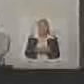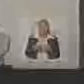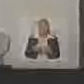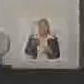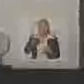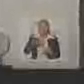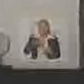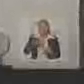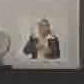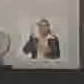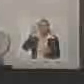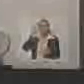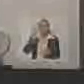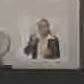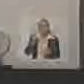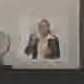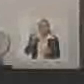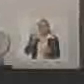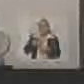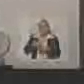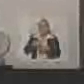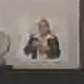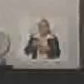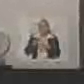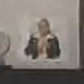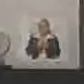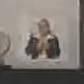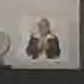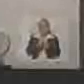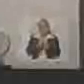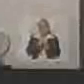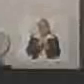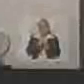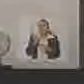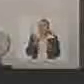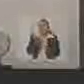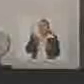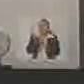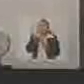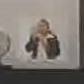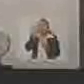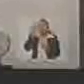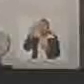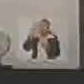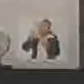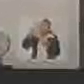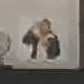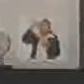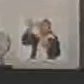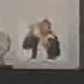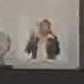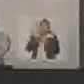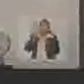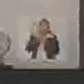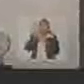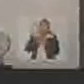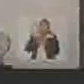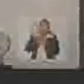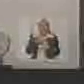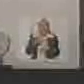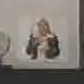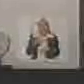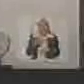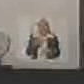Benito Juárez es el tema de las construcciones irregulares. Una servidora ha trabajado desde hace 3 años en Benito Juárez y hemos